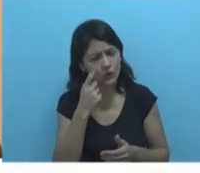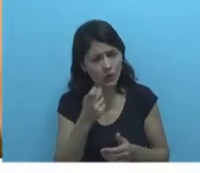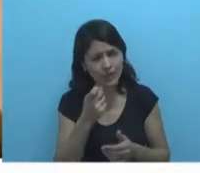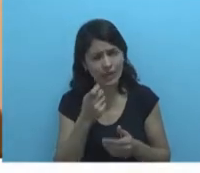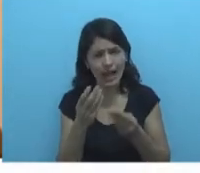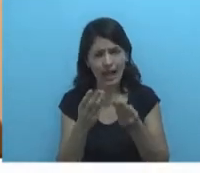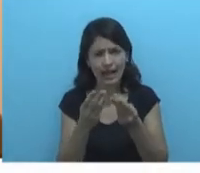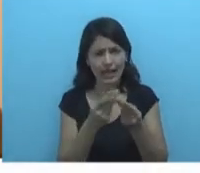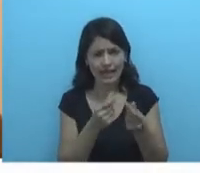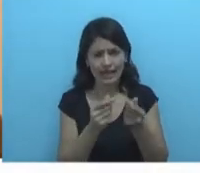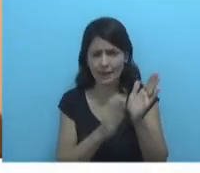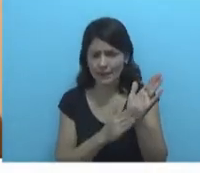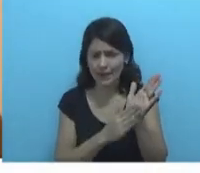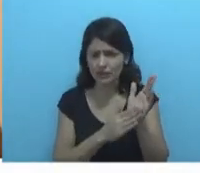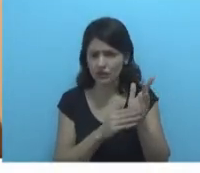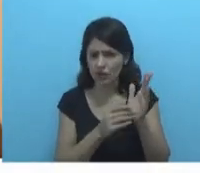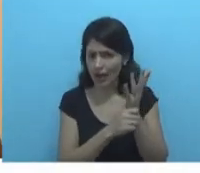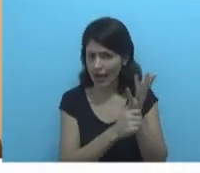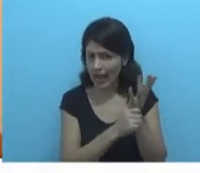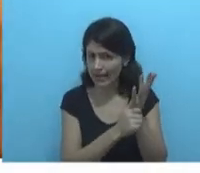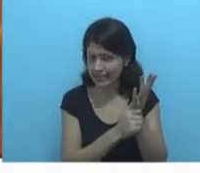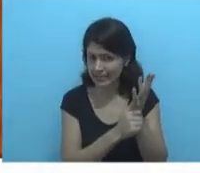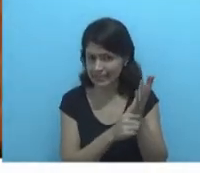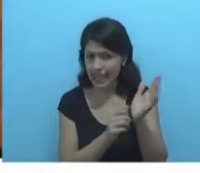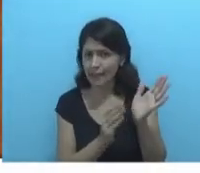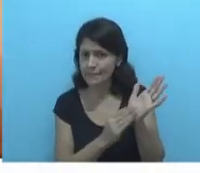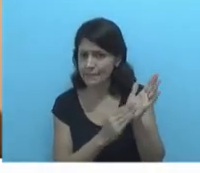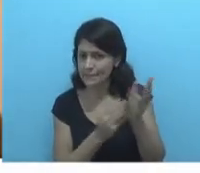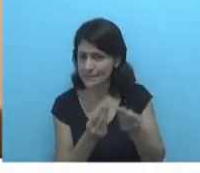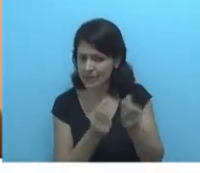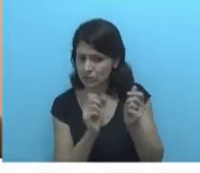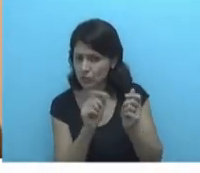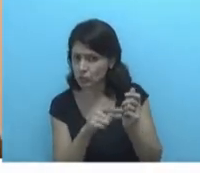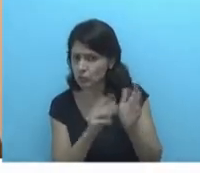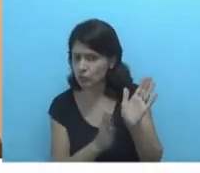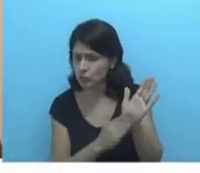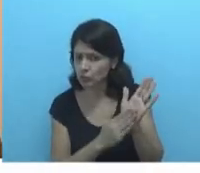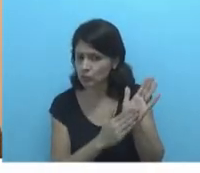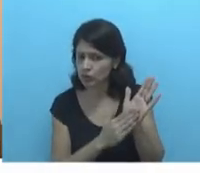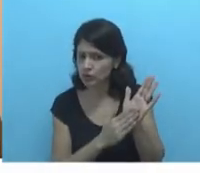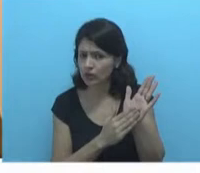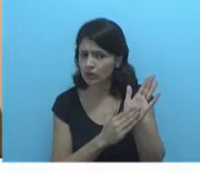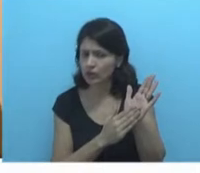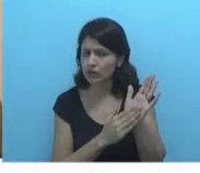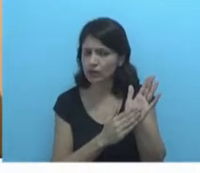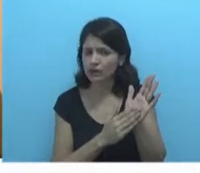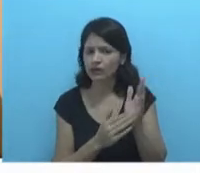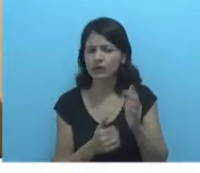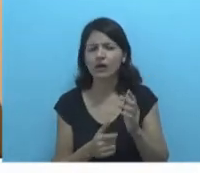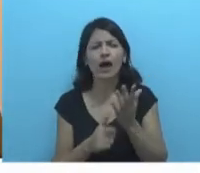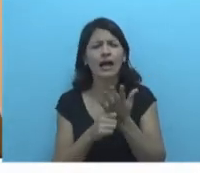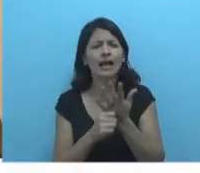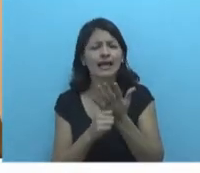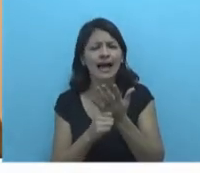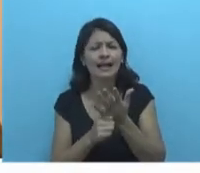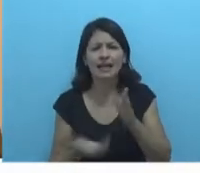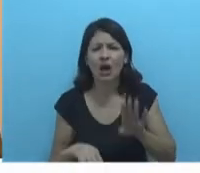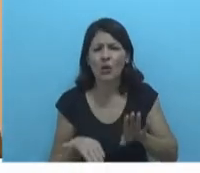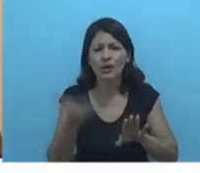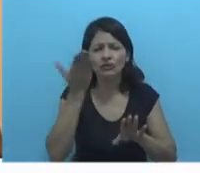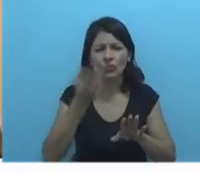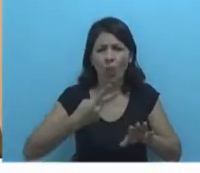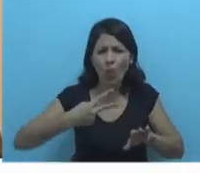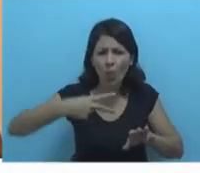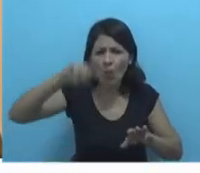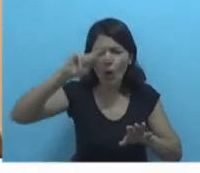de la carne, que quede constancia y son datos del INDEC, aumentó más del doble